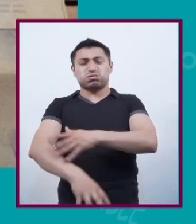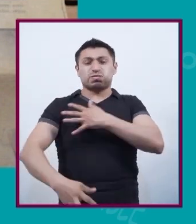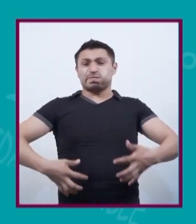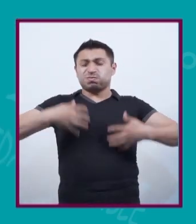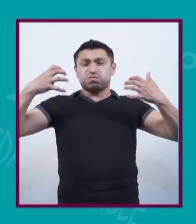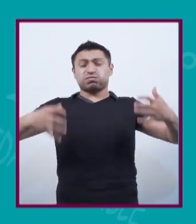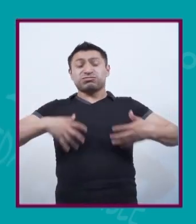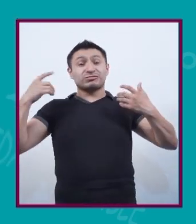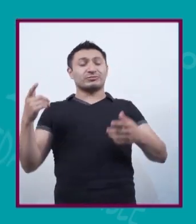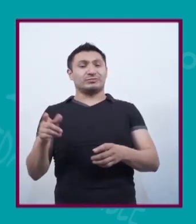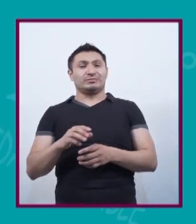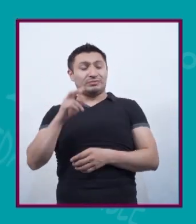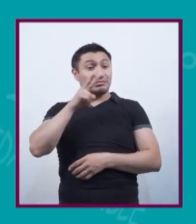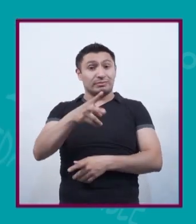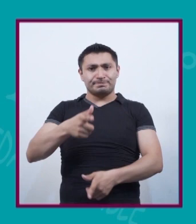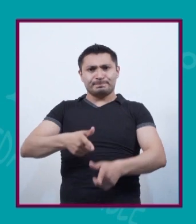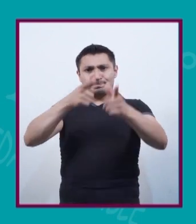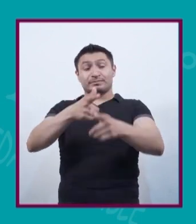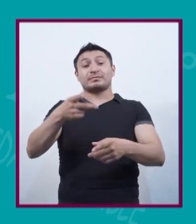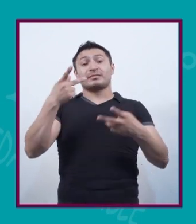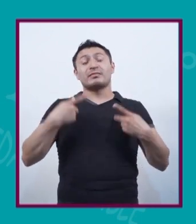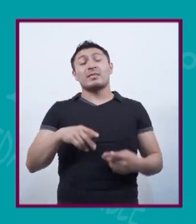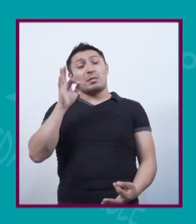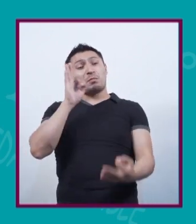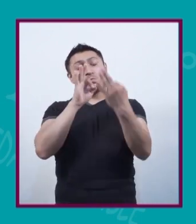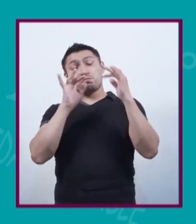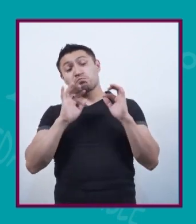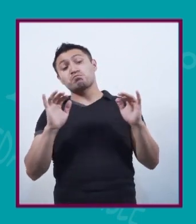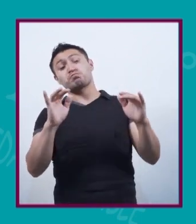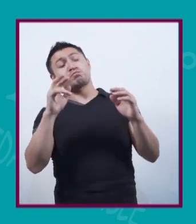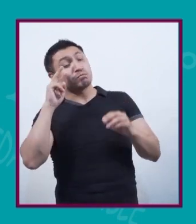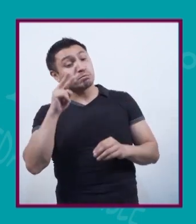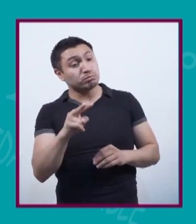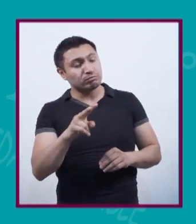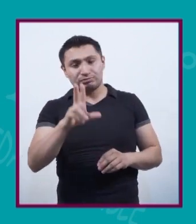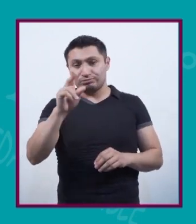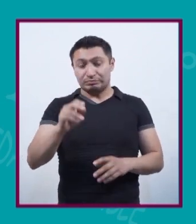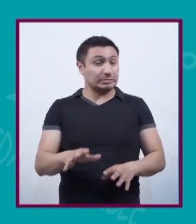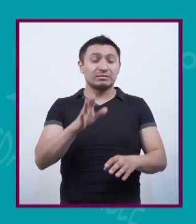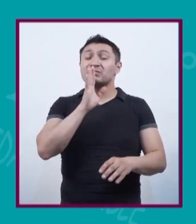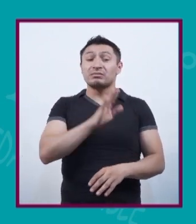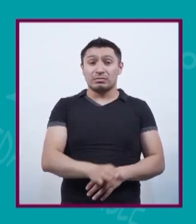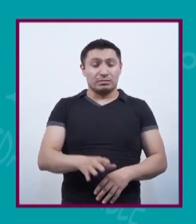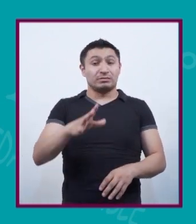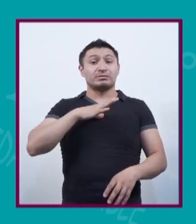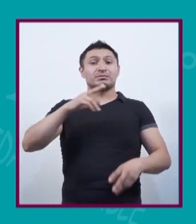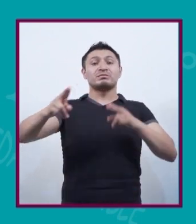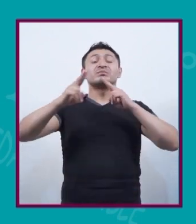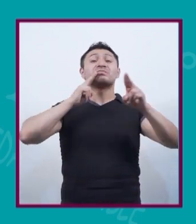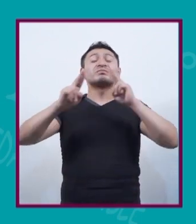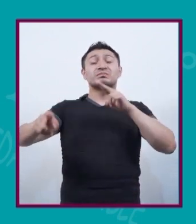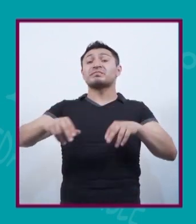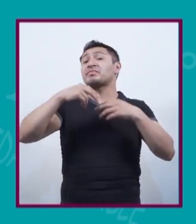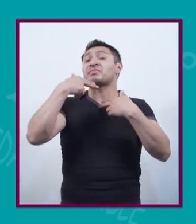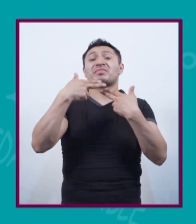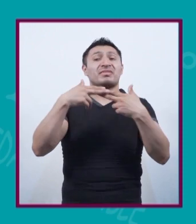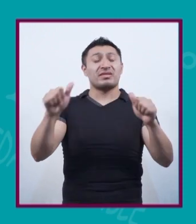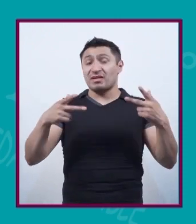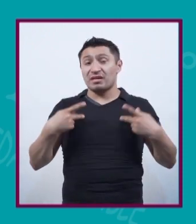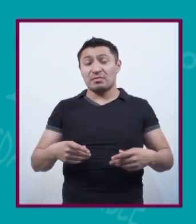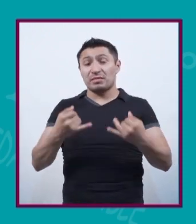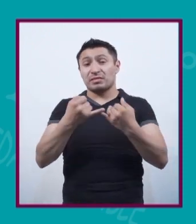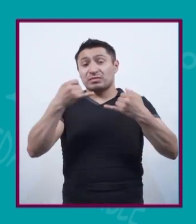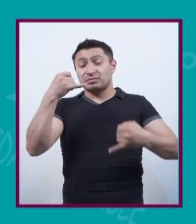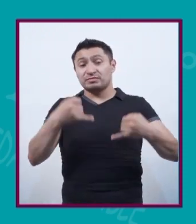asesinatos. Y los congregados frente a la casa no desmayaban, a pesar de que llegaban noticias de que nadie del juzgado o de la